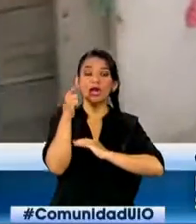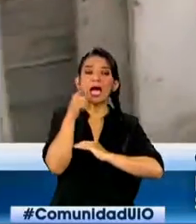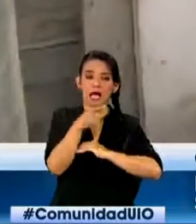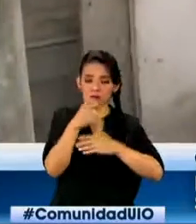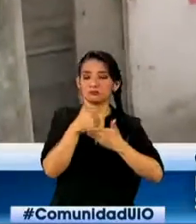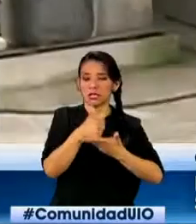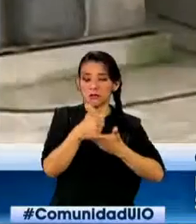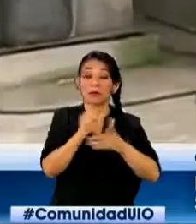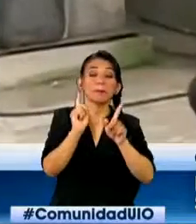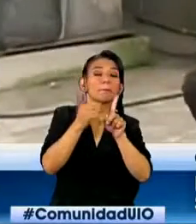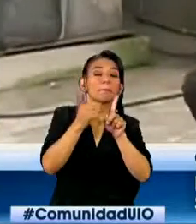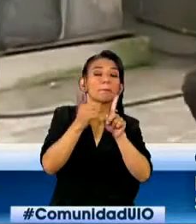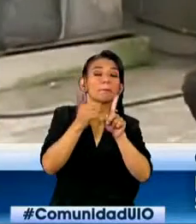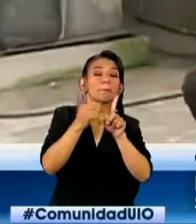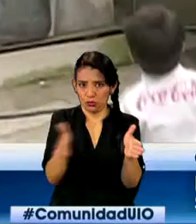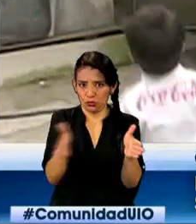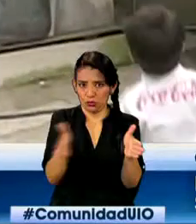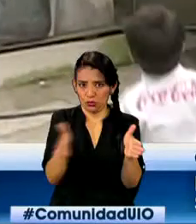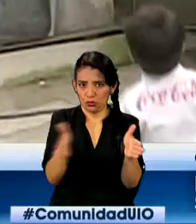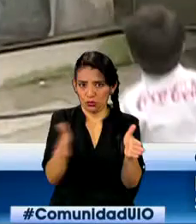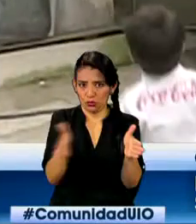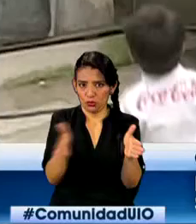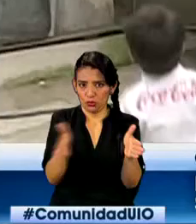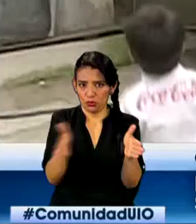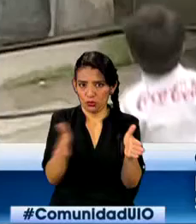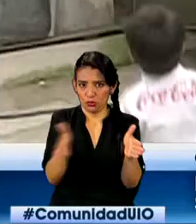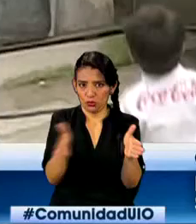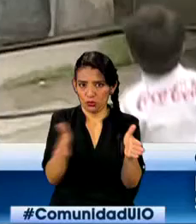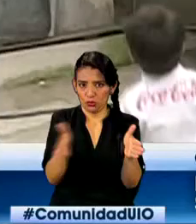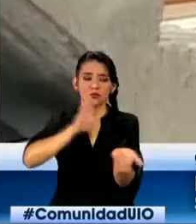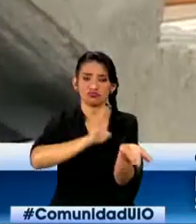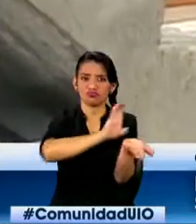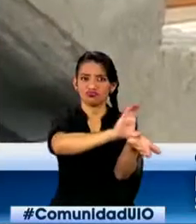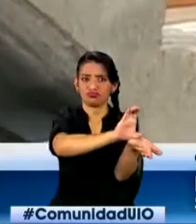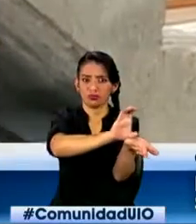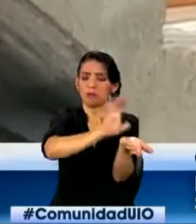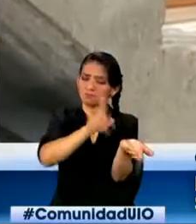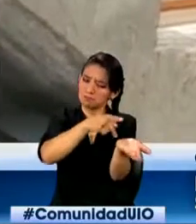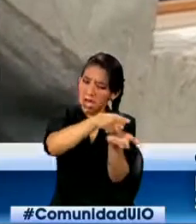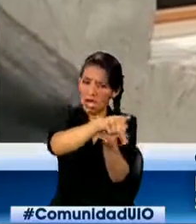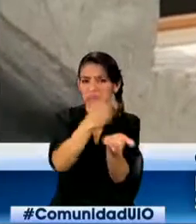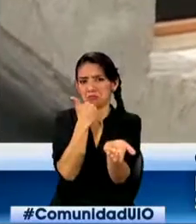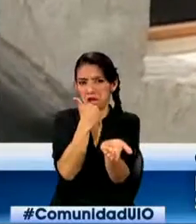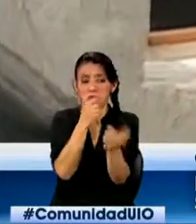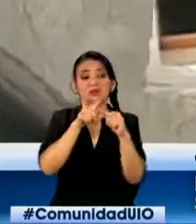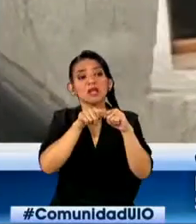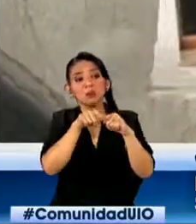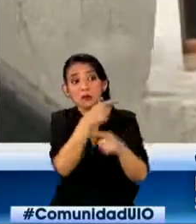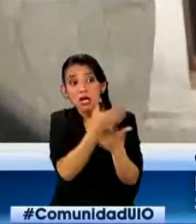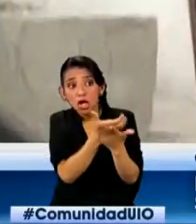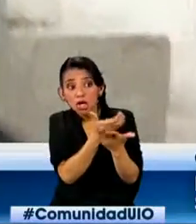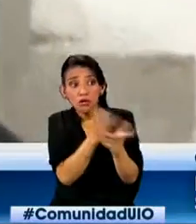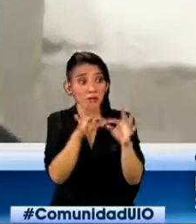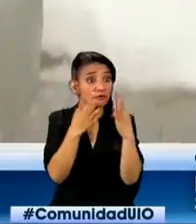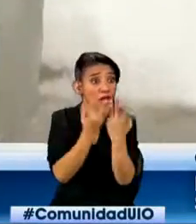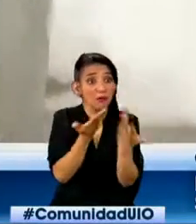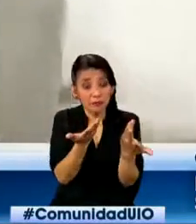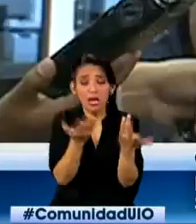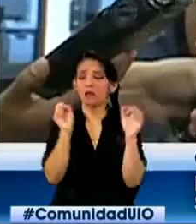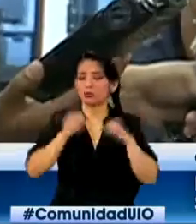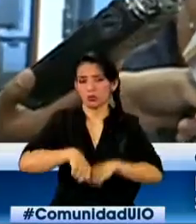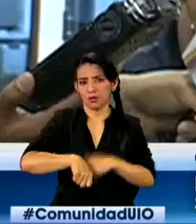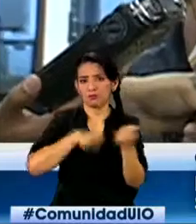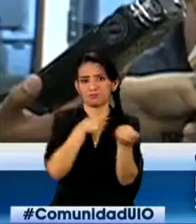con la medida. Desde el IES se aclara que el Estado financiará parte de la afiliación dependiendo del nivel económico de la familia de la